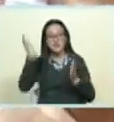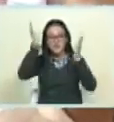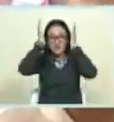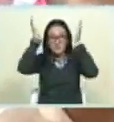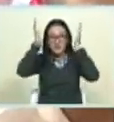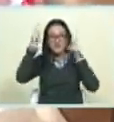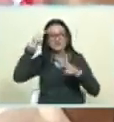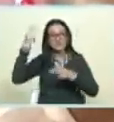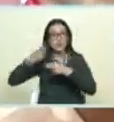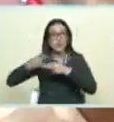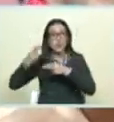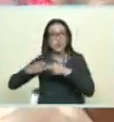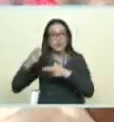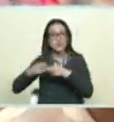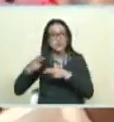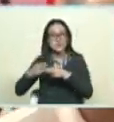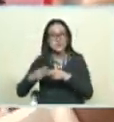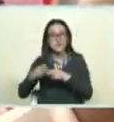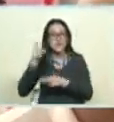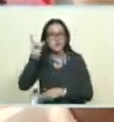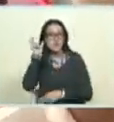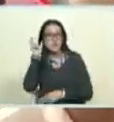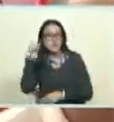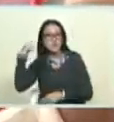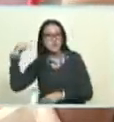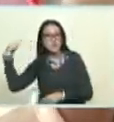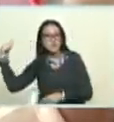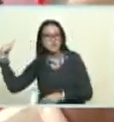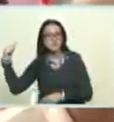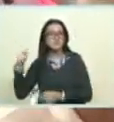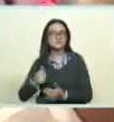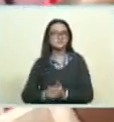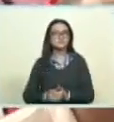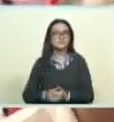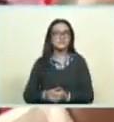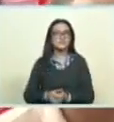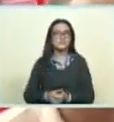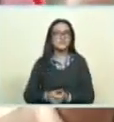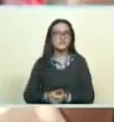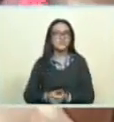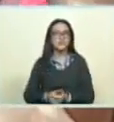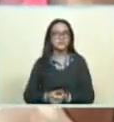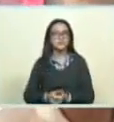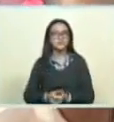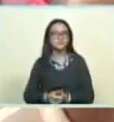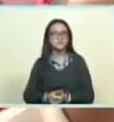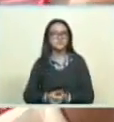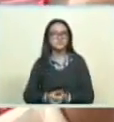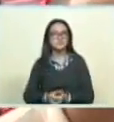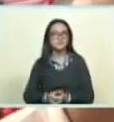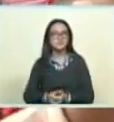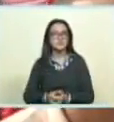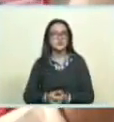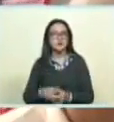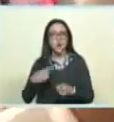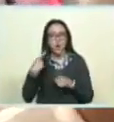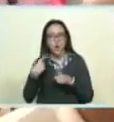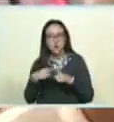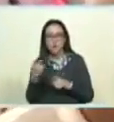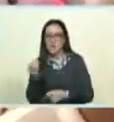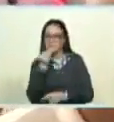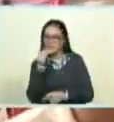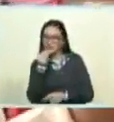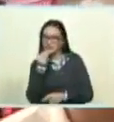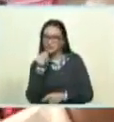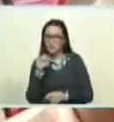enfermería, psicología, fonoaudiología, histocitotecnología. También tenemos el PNF en